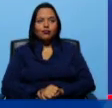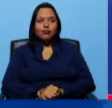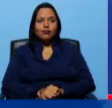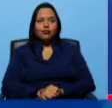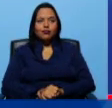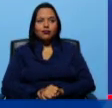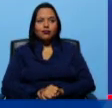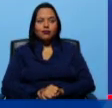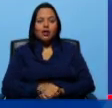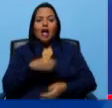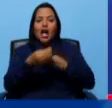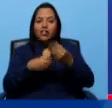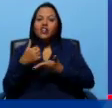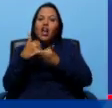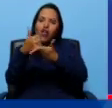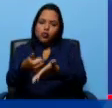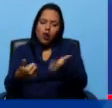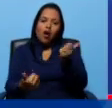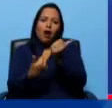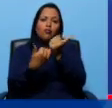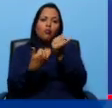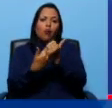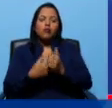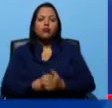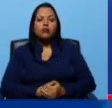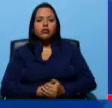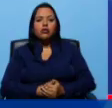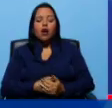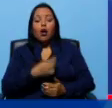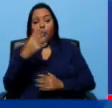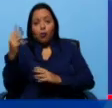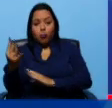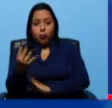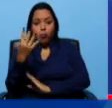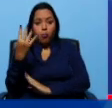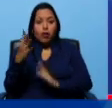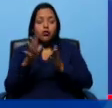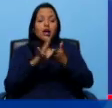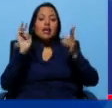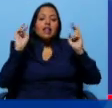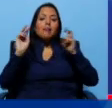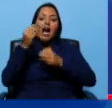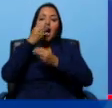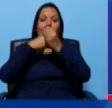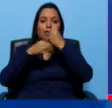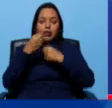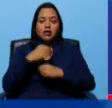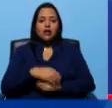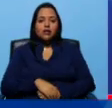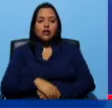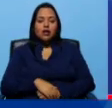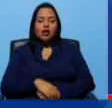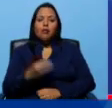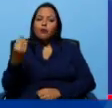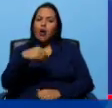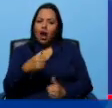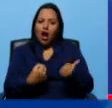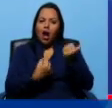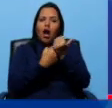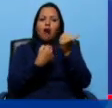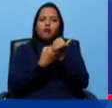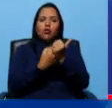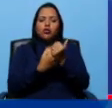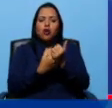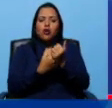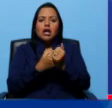darle ese beneficio, ese apoyo. En cuarto lugar, el tema de la alimentación, reforzar a los más